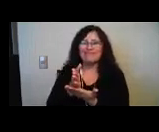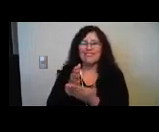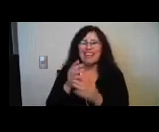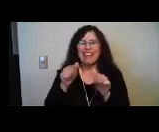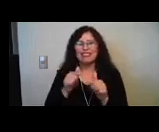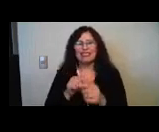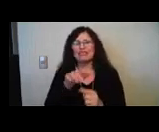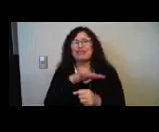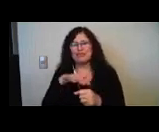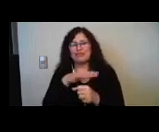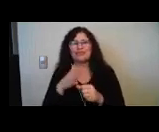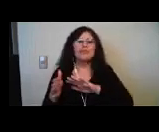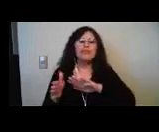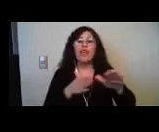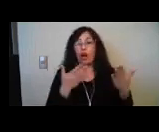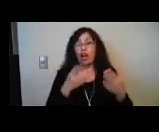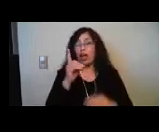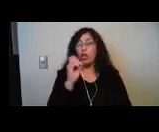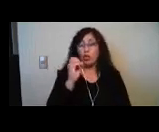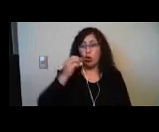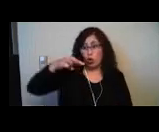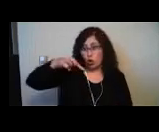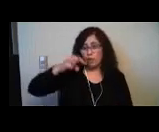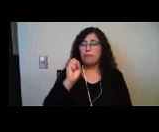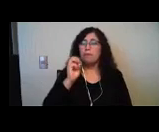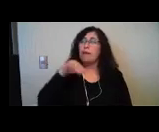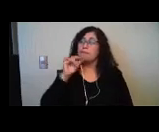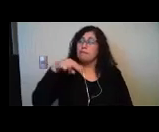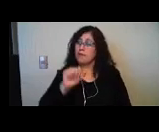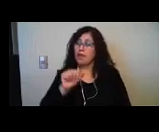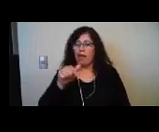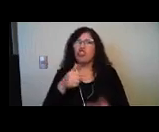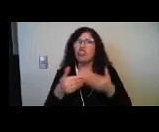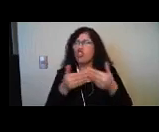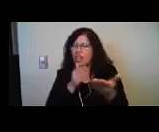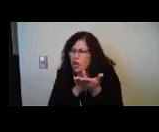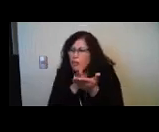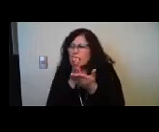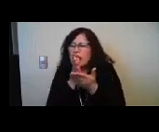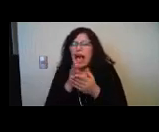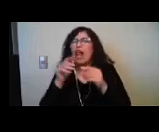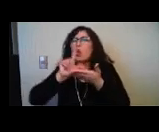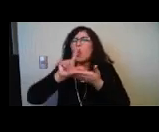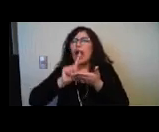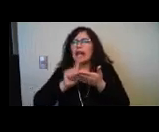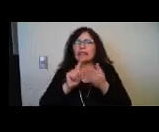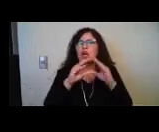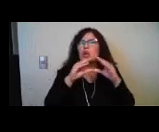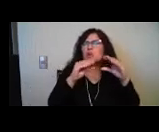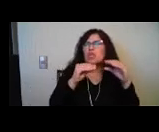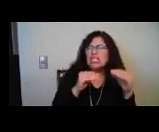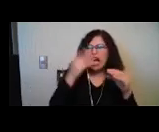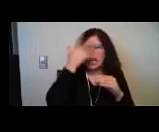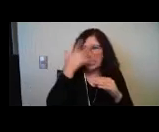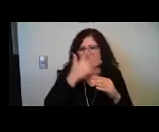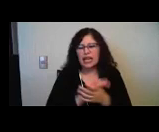Particularmente la dopamina se produce en la sustancia negra, pero no actúa directamente en la sustancia negra, ya sino que su órgano blanco